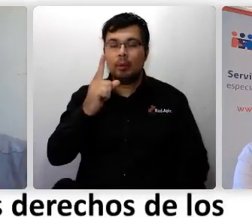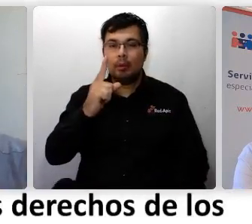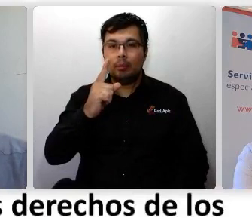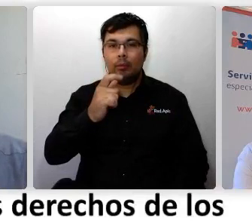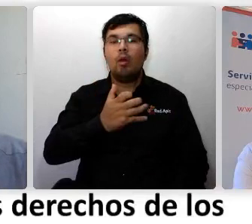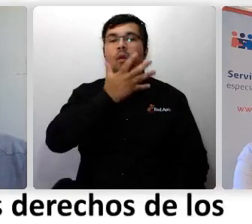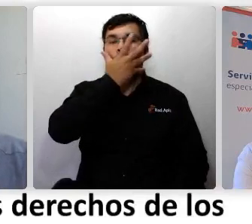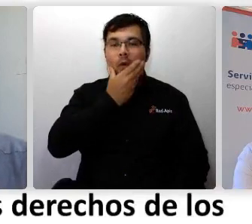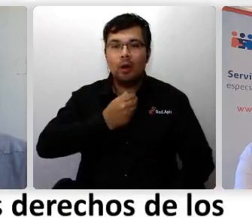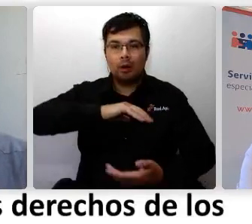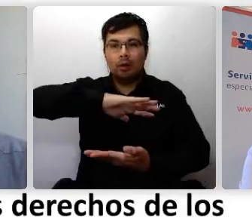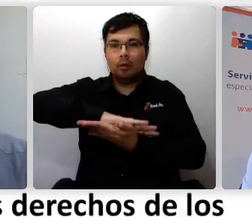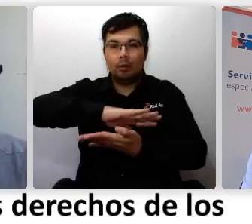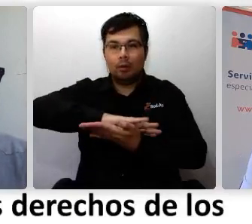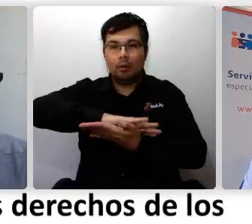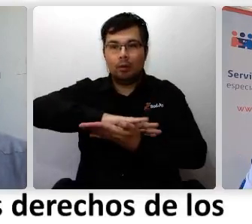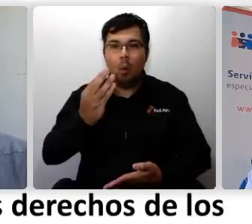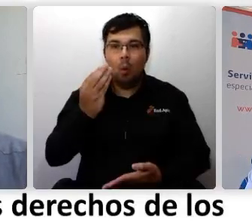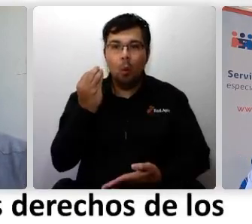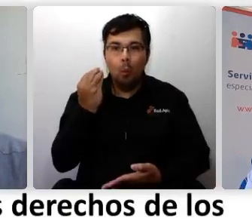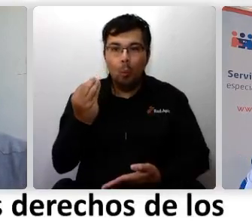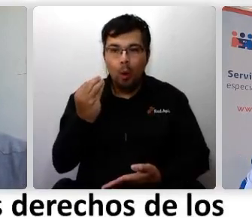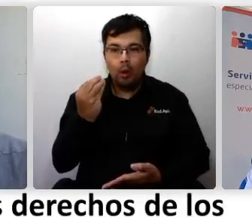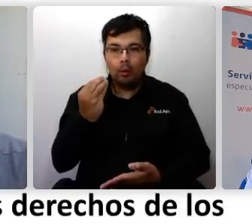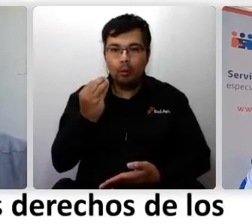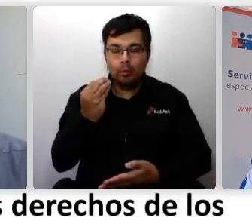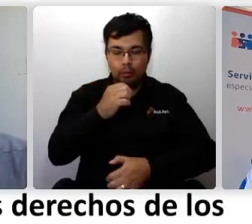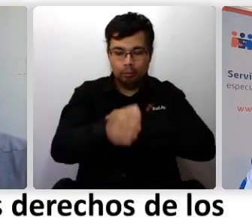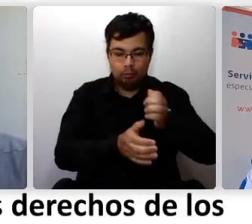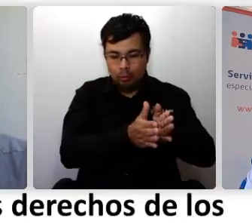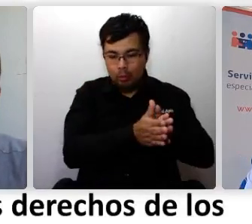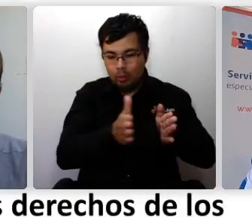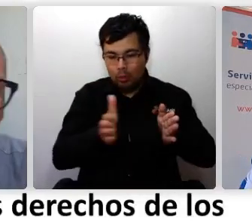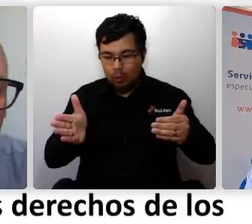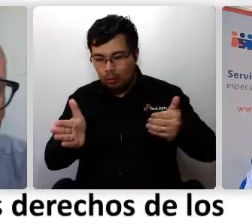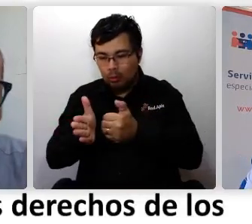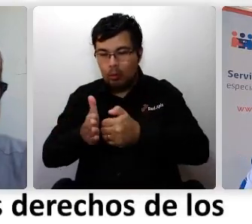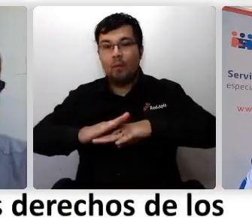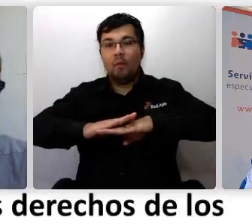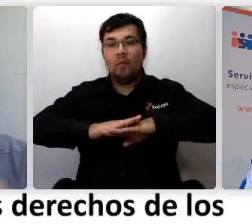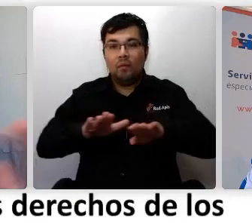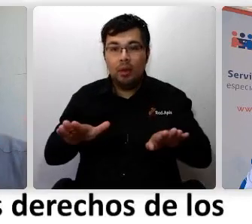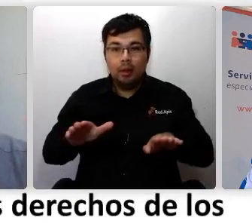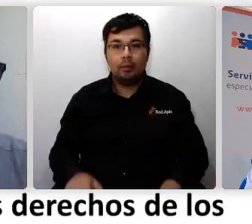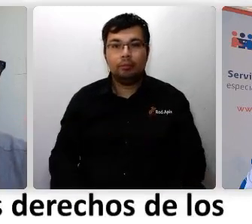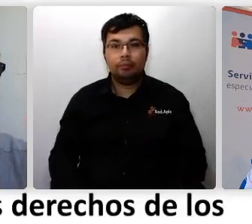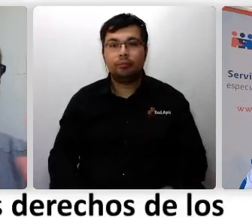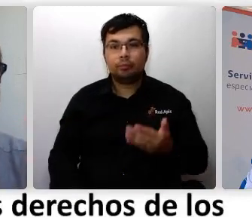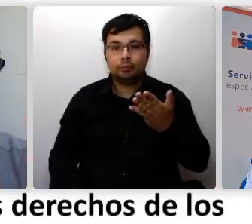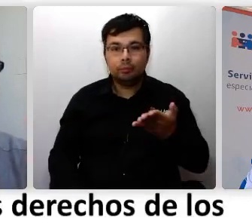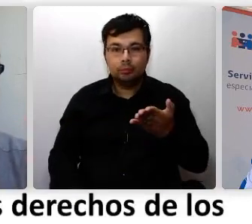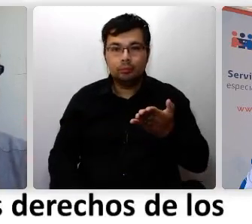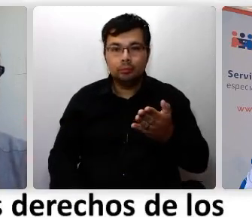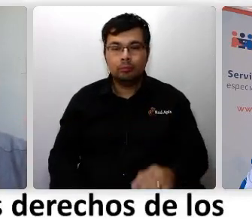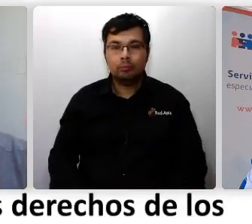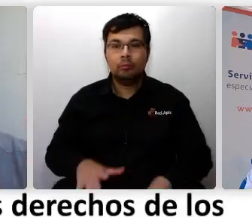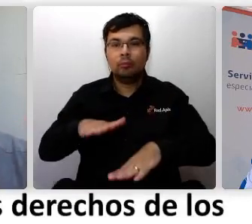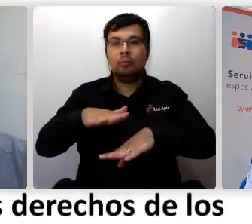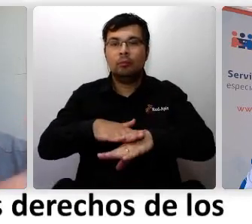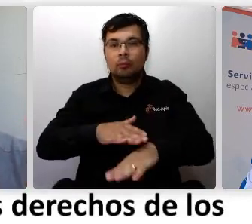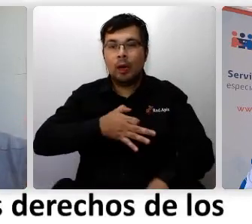muy lindas, un buen fin de año, éxito en esta Defensoría del Contribuyente y a tu disposición para ser el megáfono y el eco en